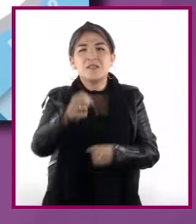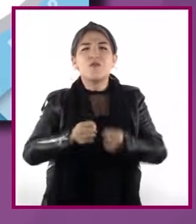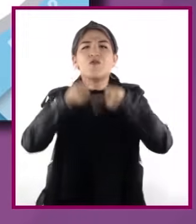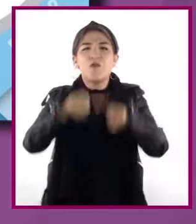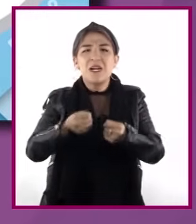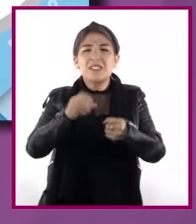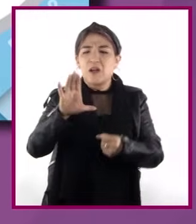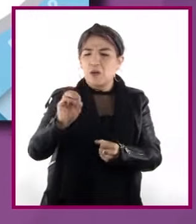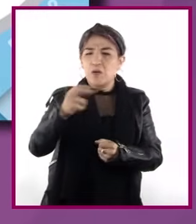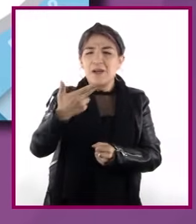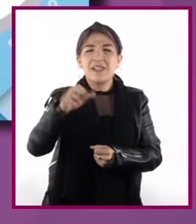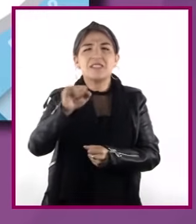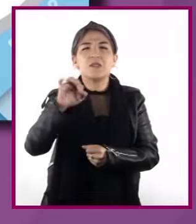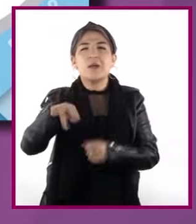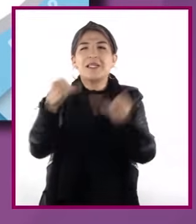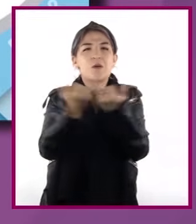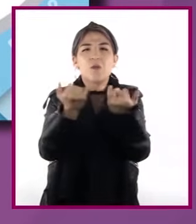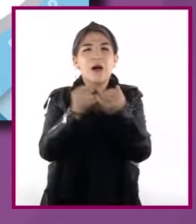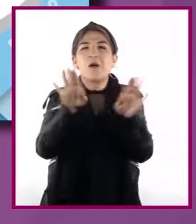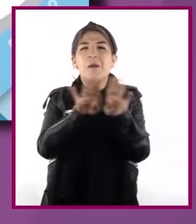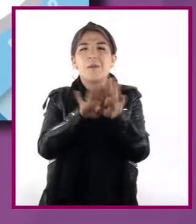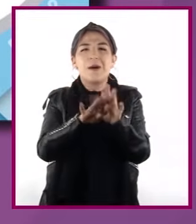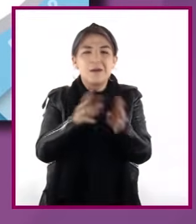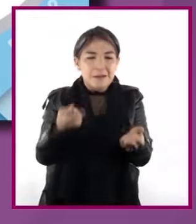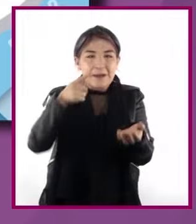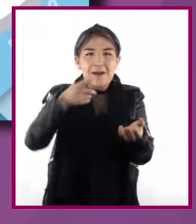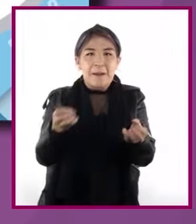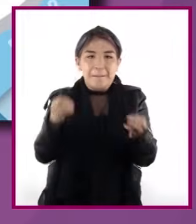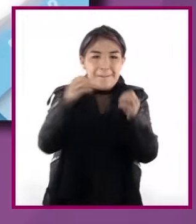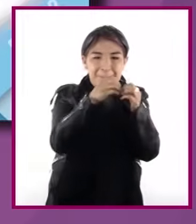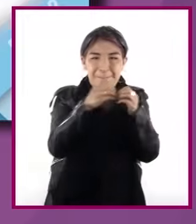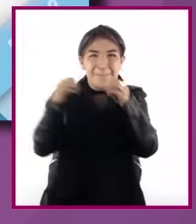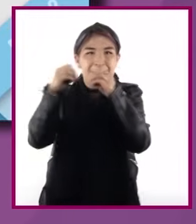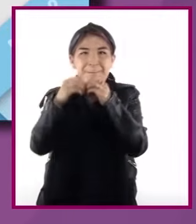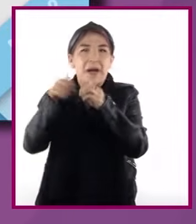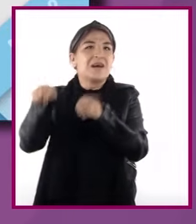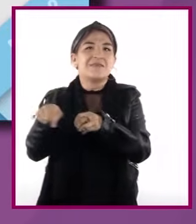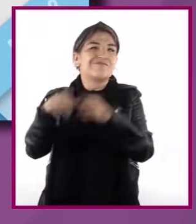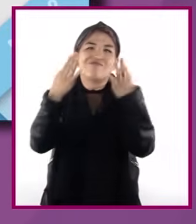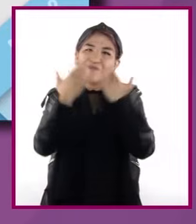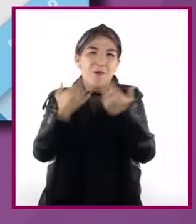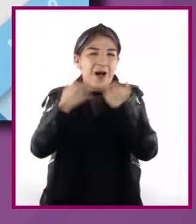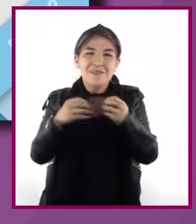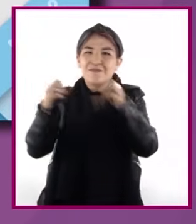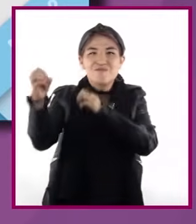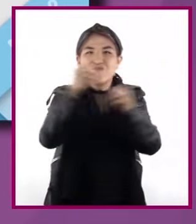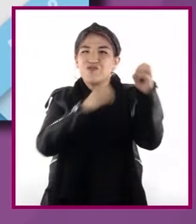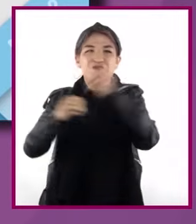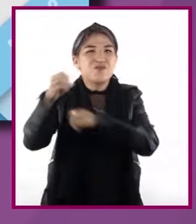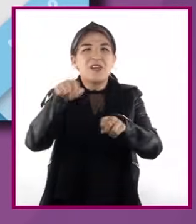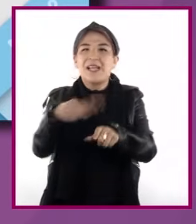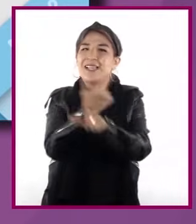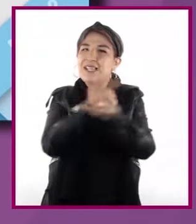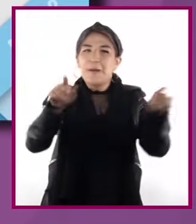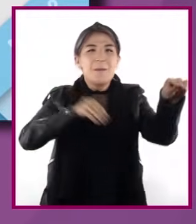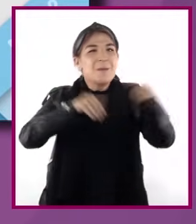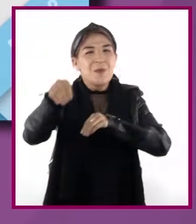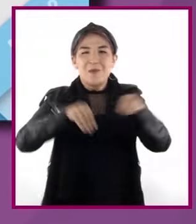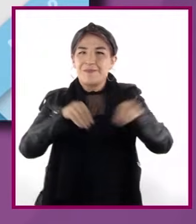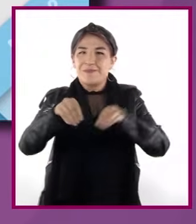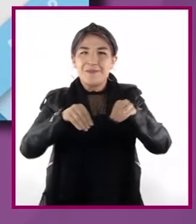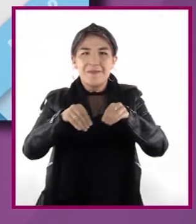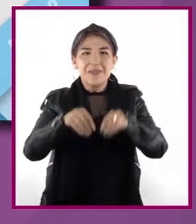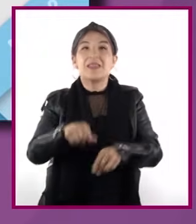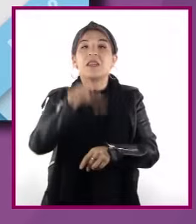es como el pegamento que une a las partículas. A consecuencia de esto, mis partículas tienen una total libertad de movimiento